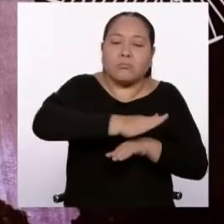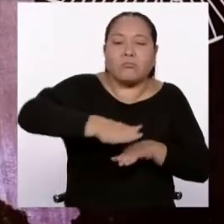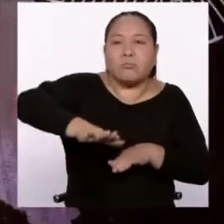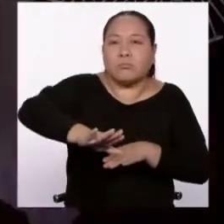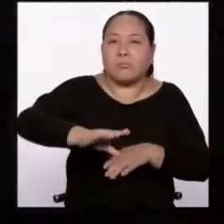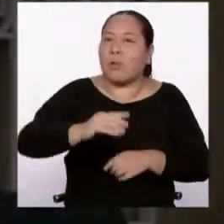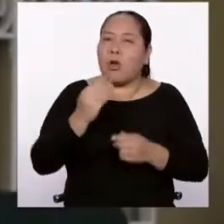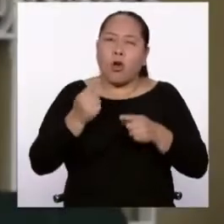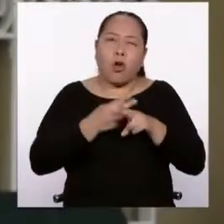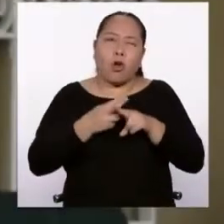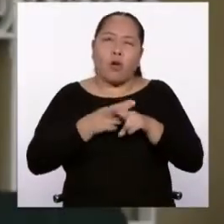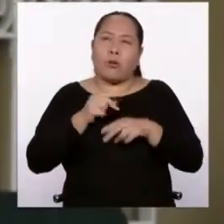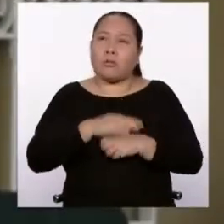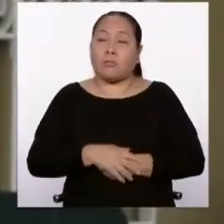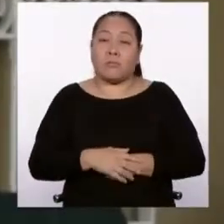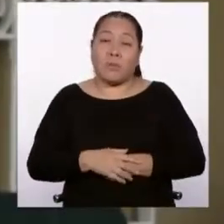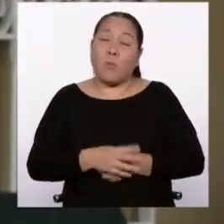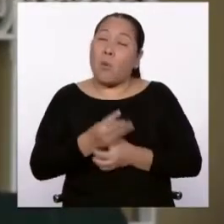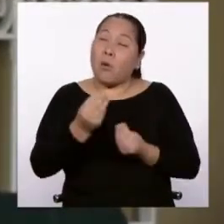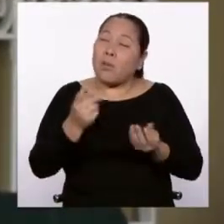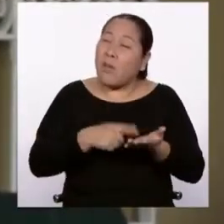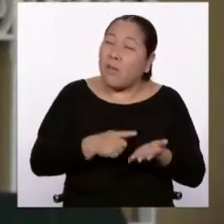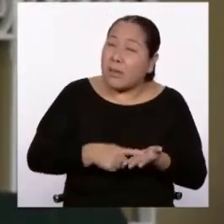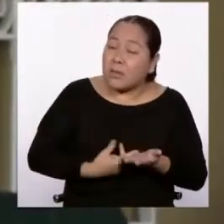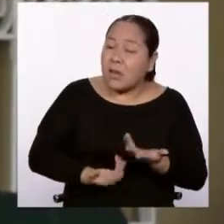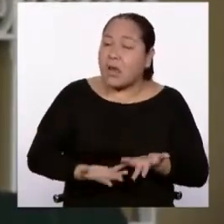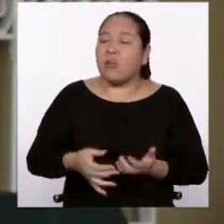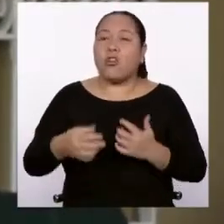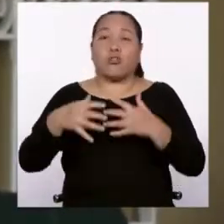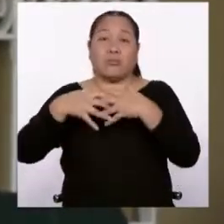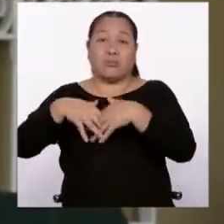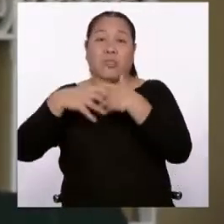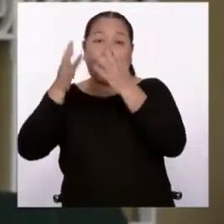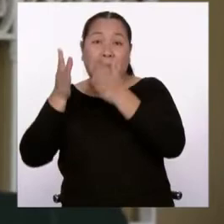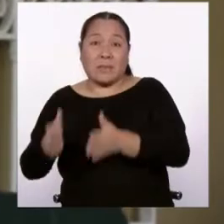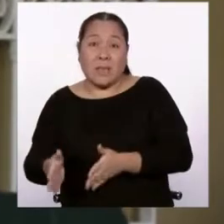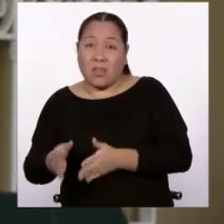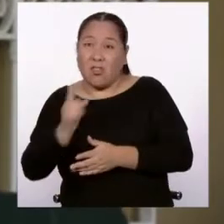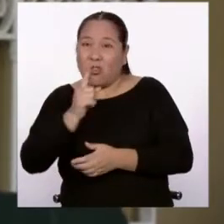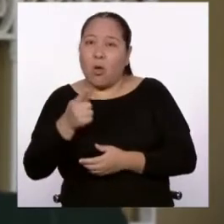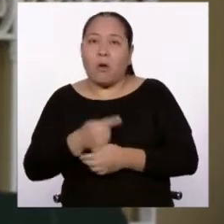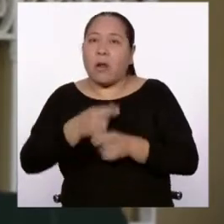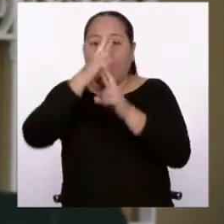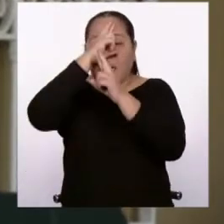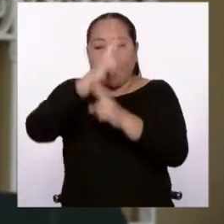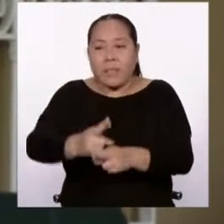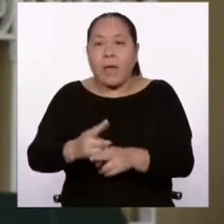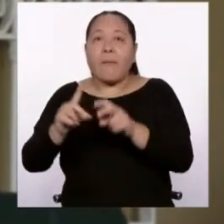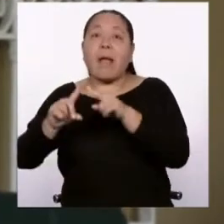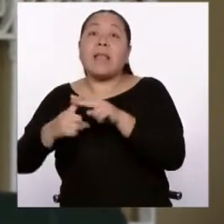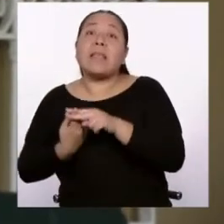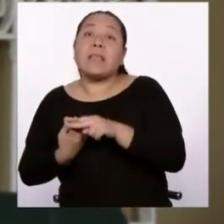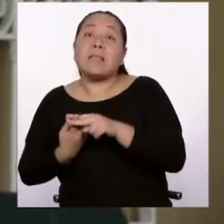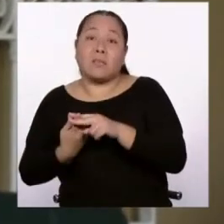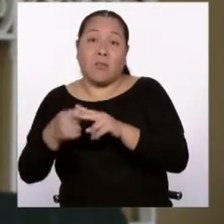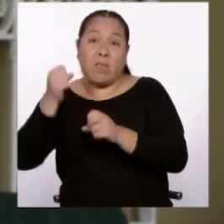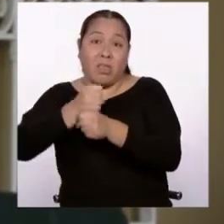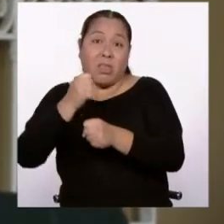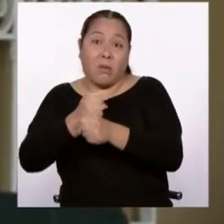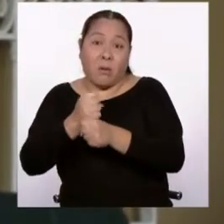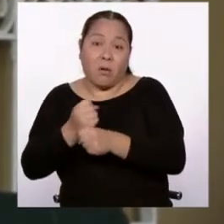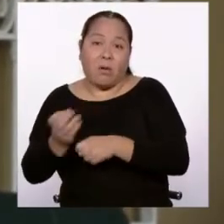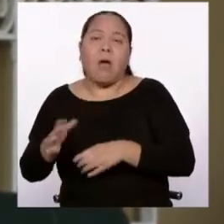los empresarios no cumplían con los tiempos de inicio de obras y pedían prórroga y a la